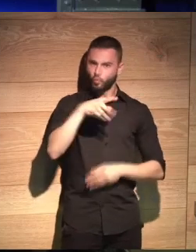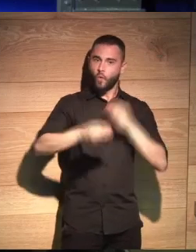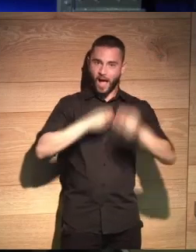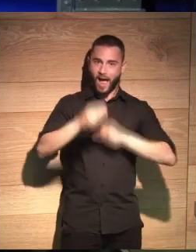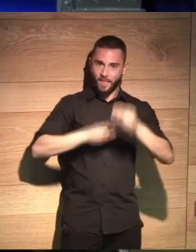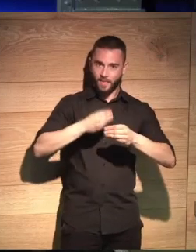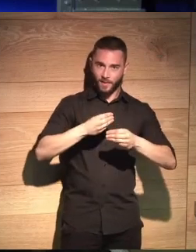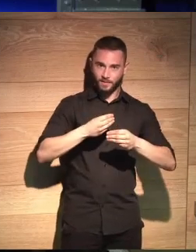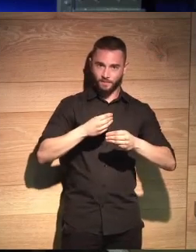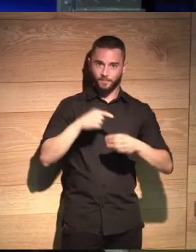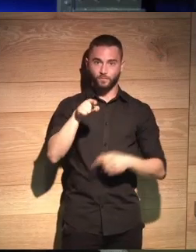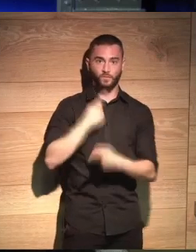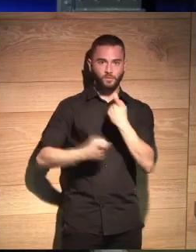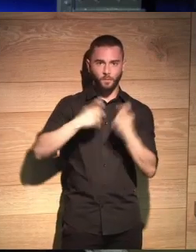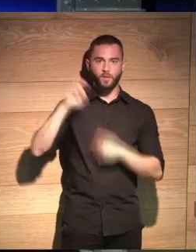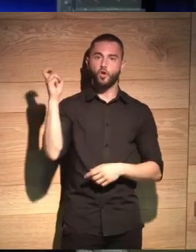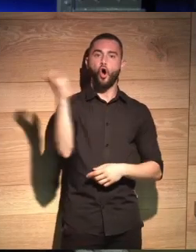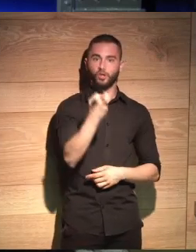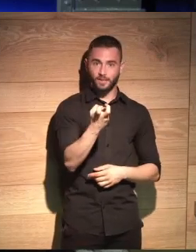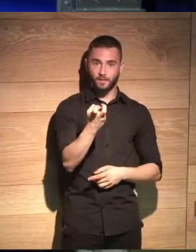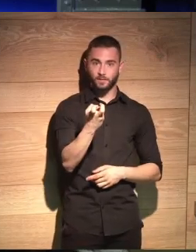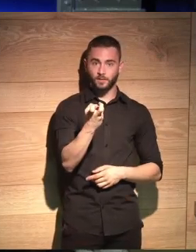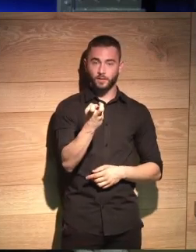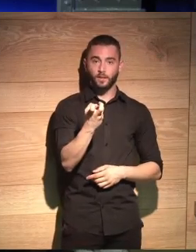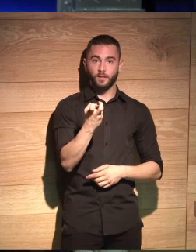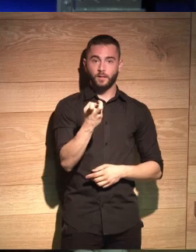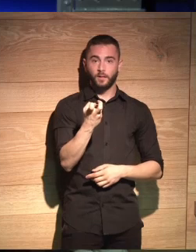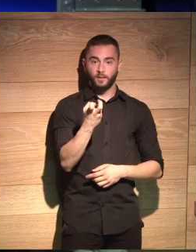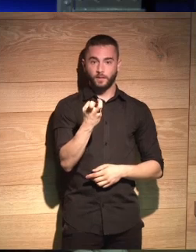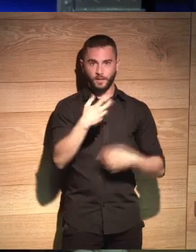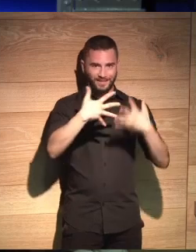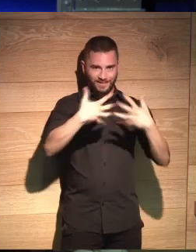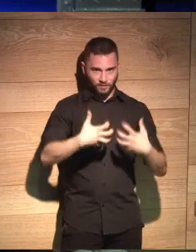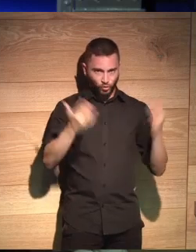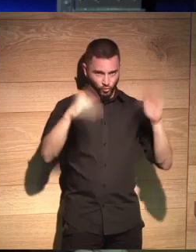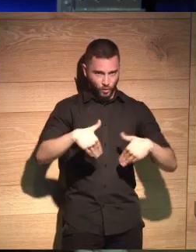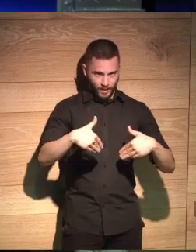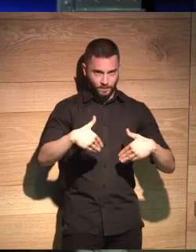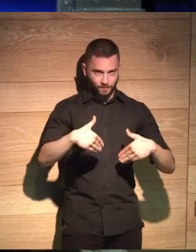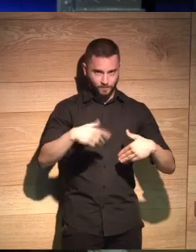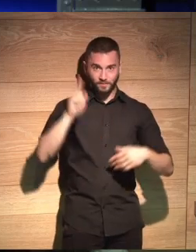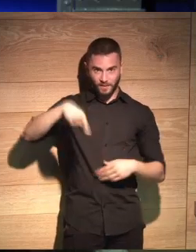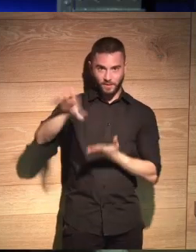incluso otras fuentes que no son necesariamente textuales, ¿no? Hasta alcanzar ese